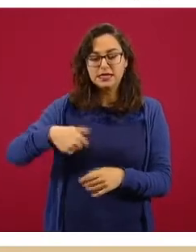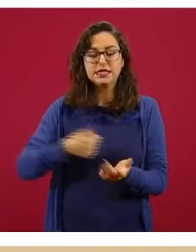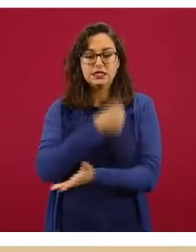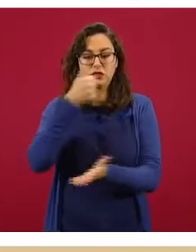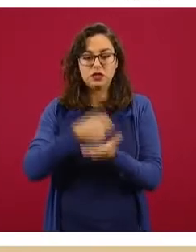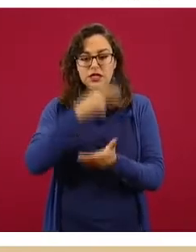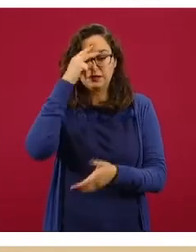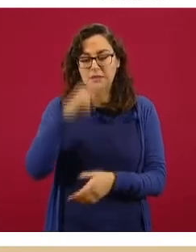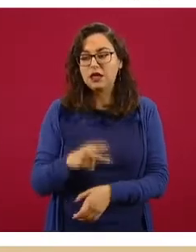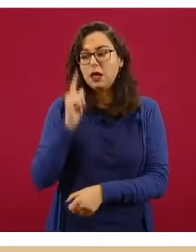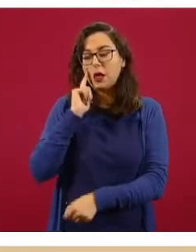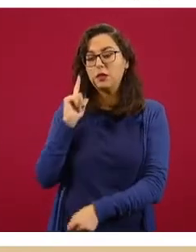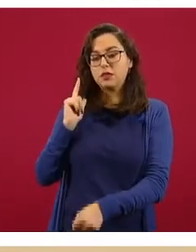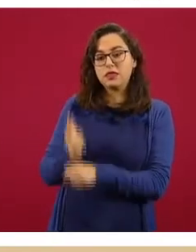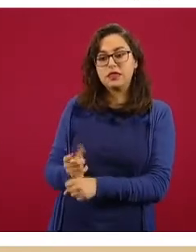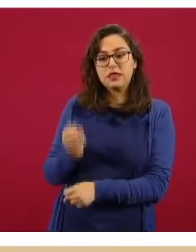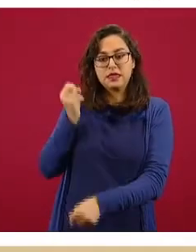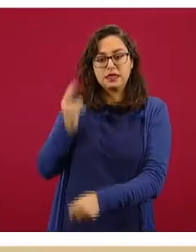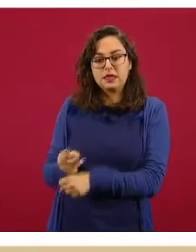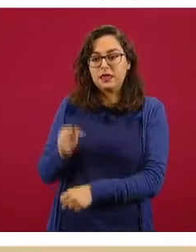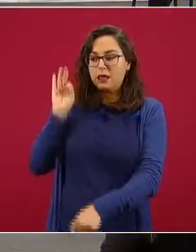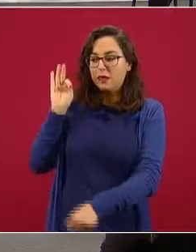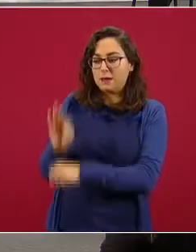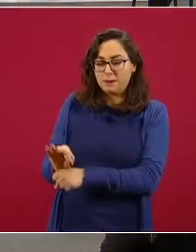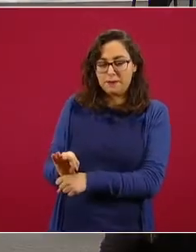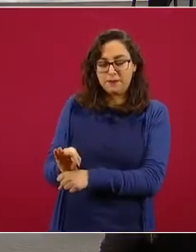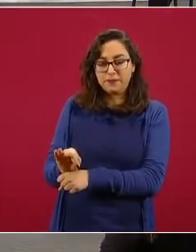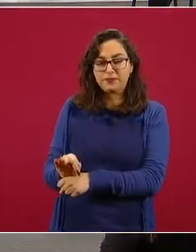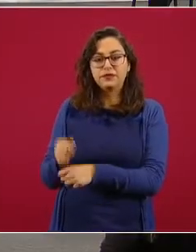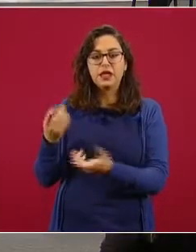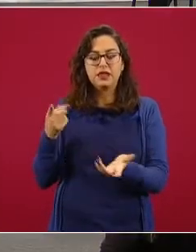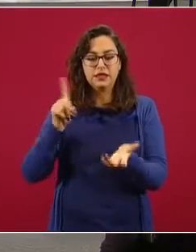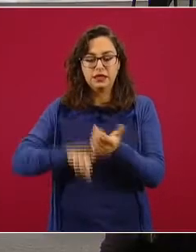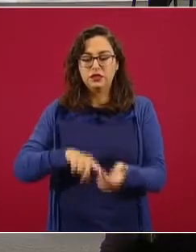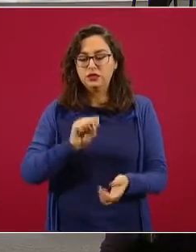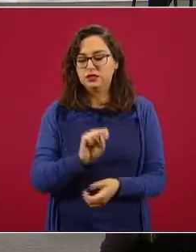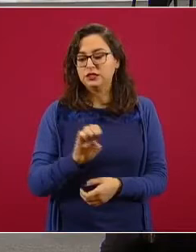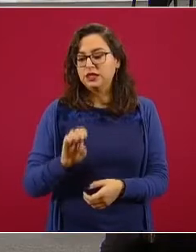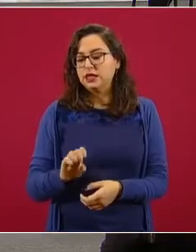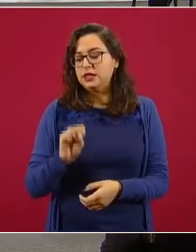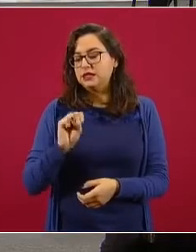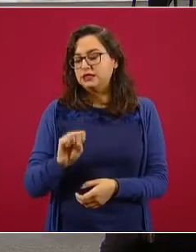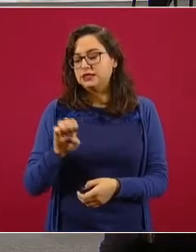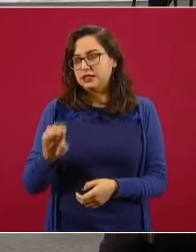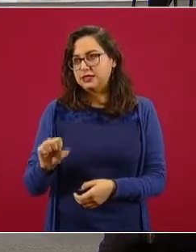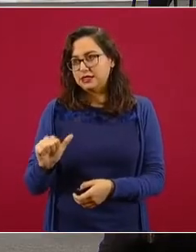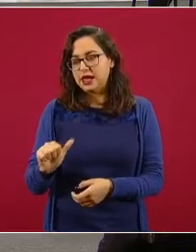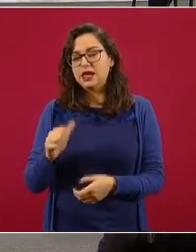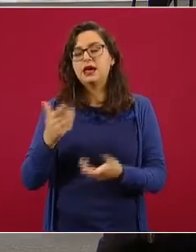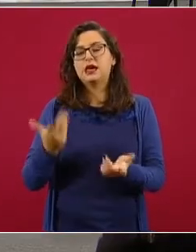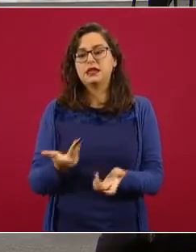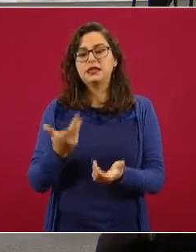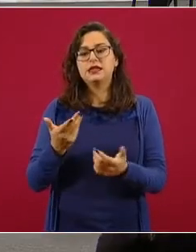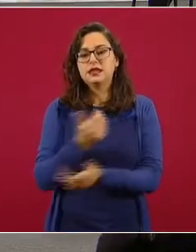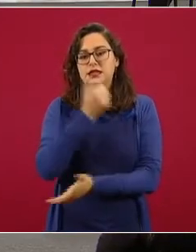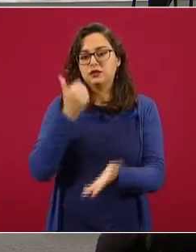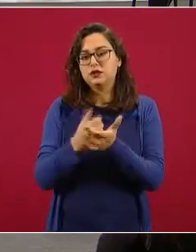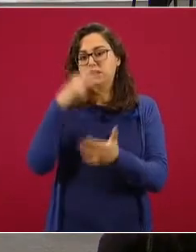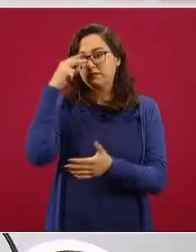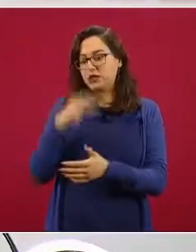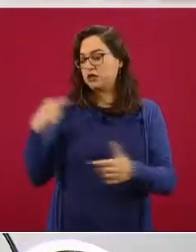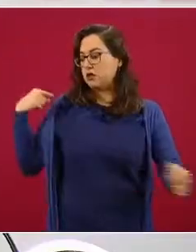de detección, protección y resguardo que tiene la Secretaría de Salud de la Ciudad de México desde hace un poco más de 3